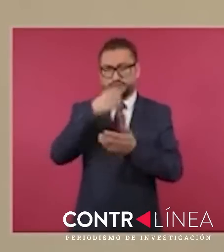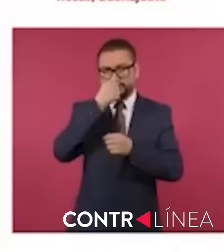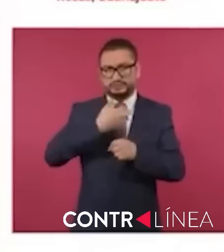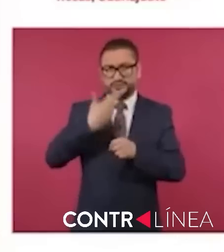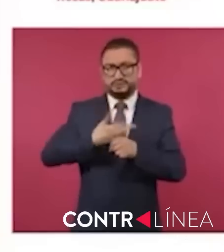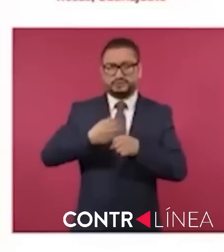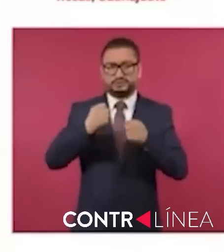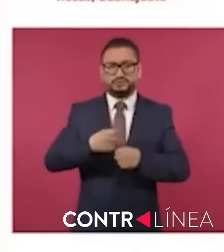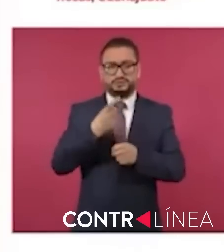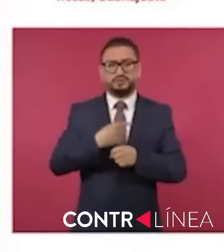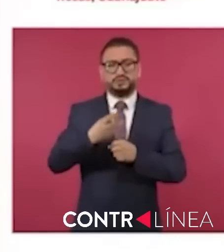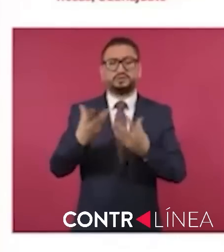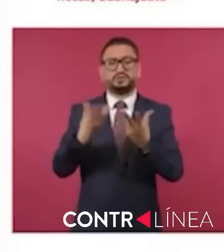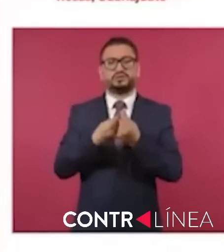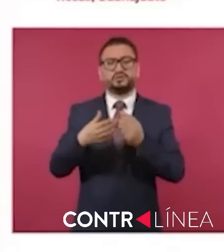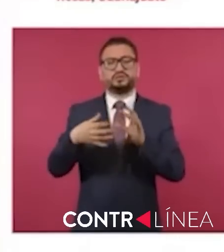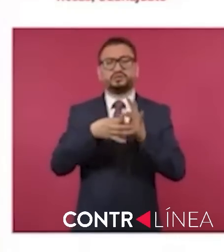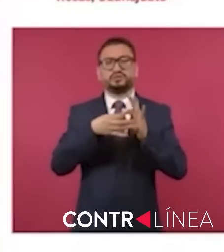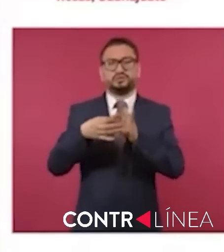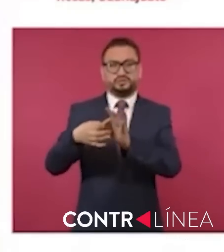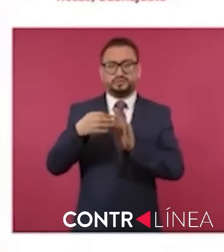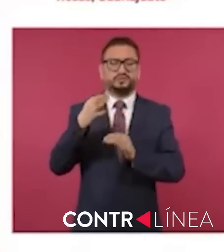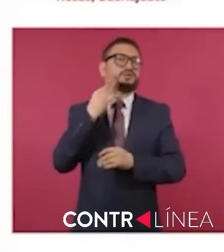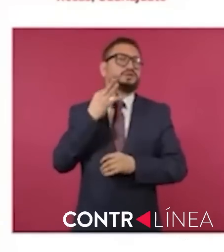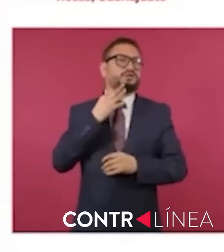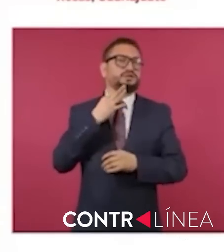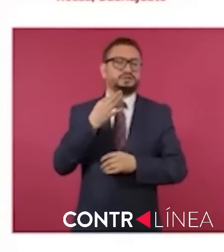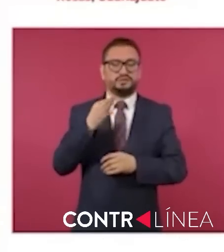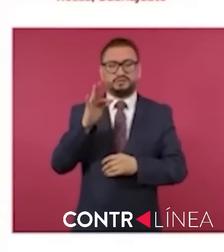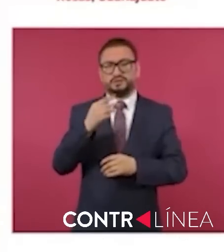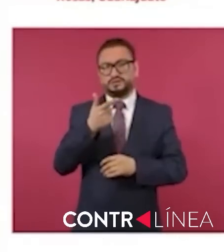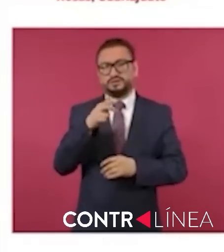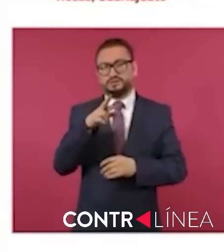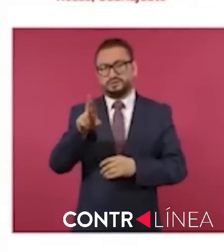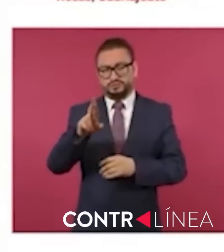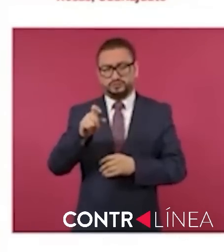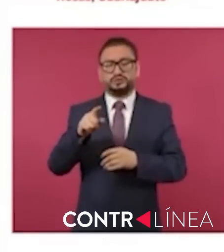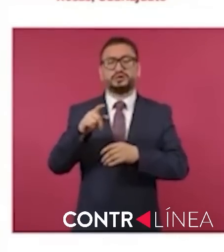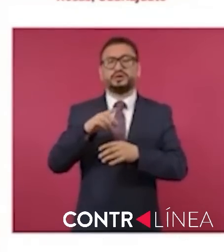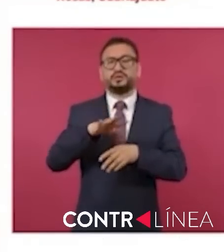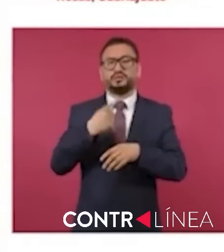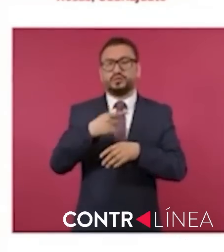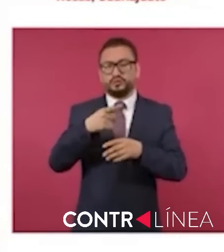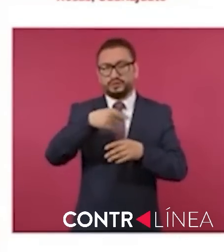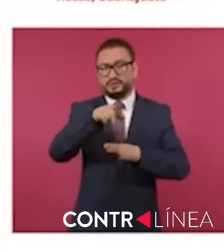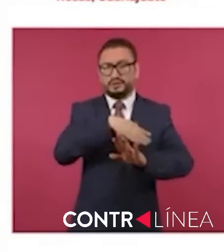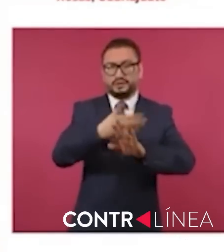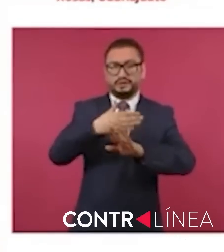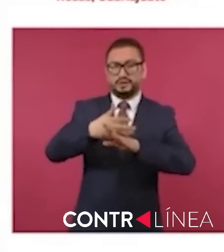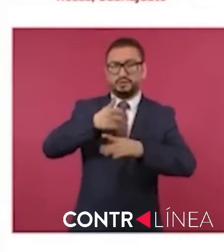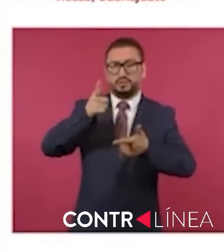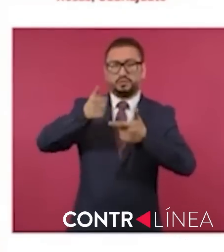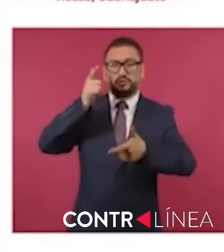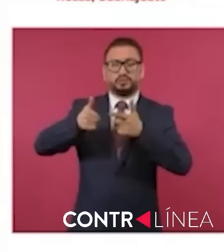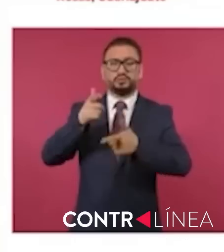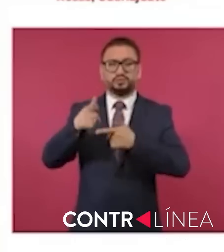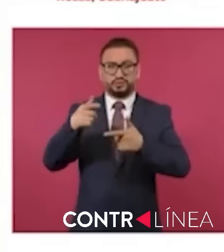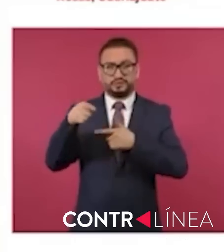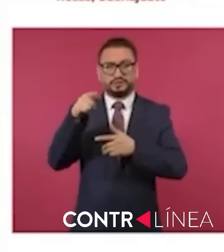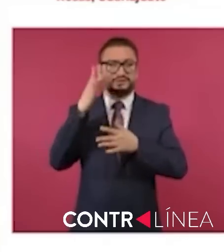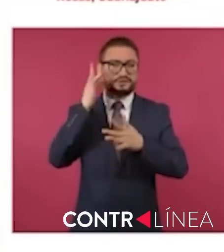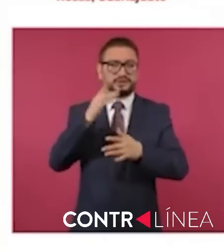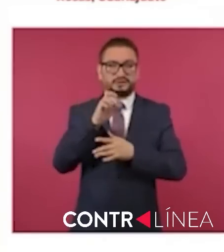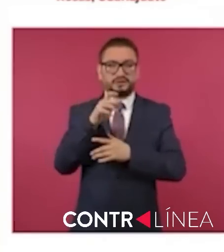de Seguridad Pública, en coordinación con la Fiscalía General de la República, tras repeler una agresión armada en San Antonio de